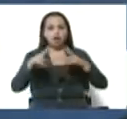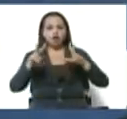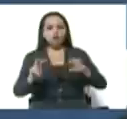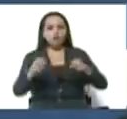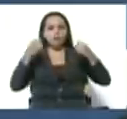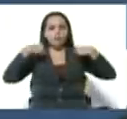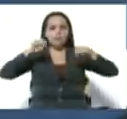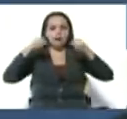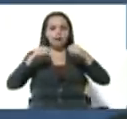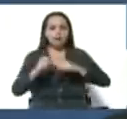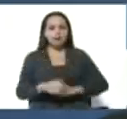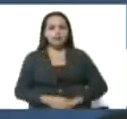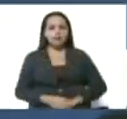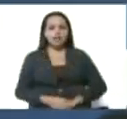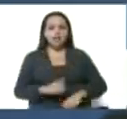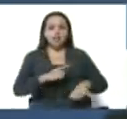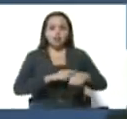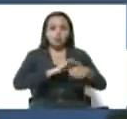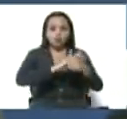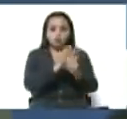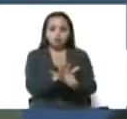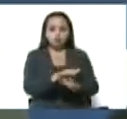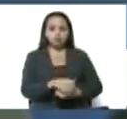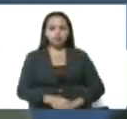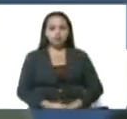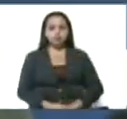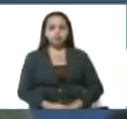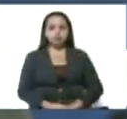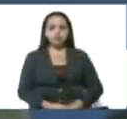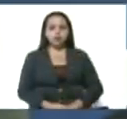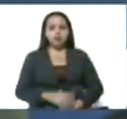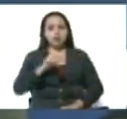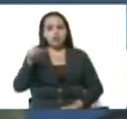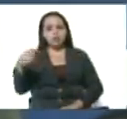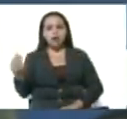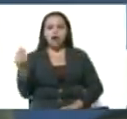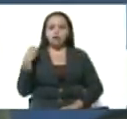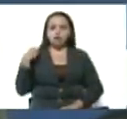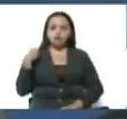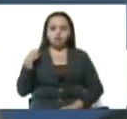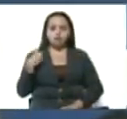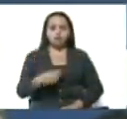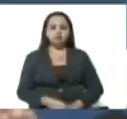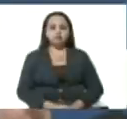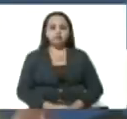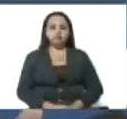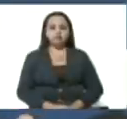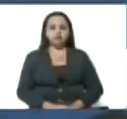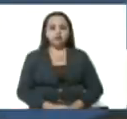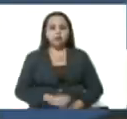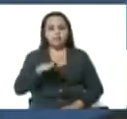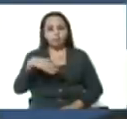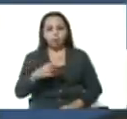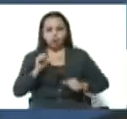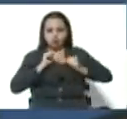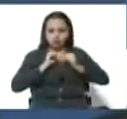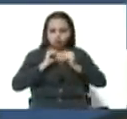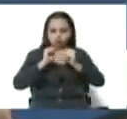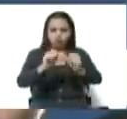ejercicios en tiempo de pandemia y los anunciaré muy pronto para continuar